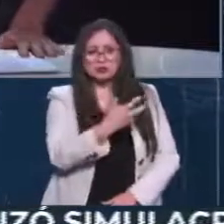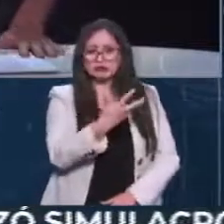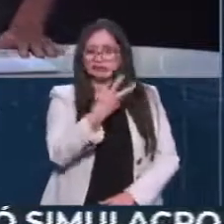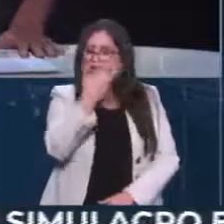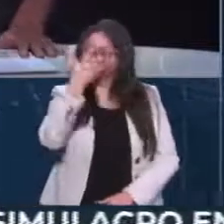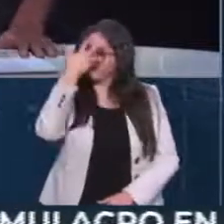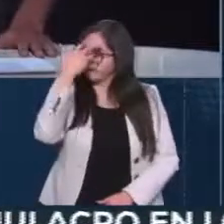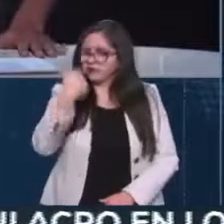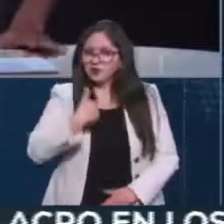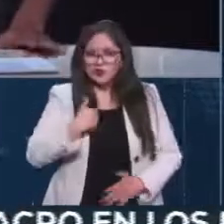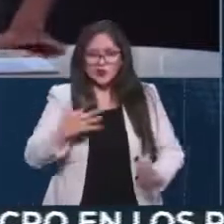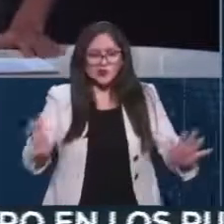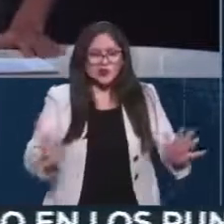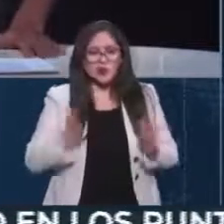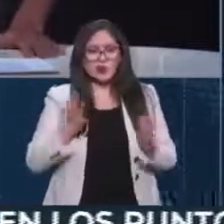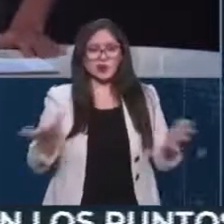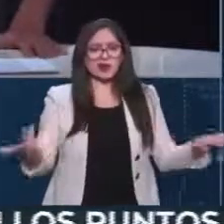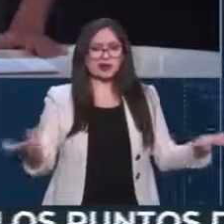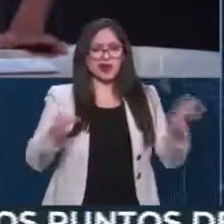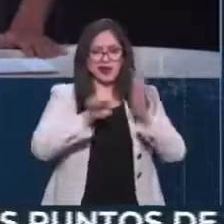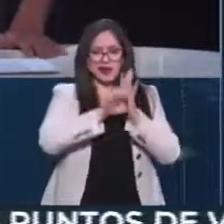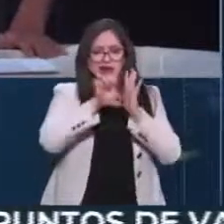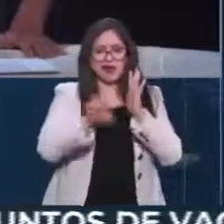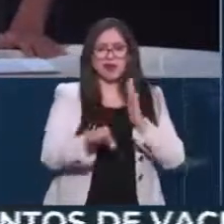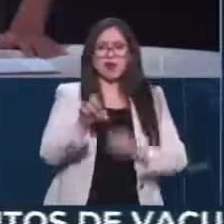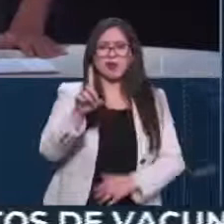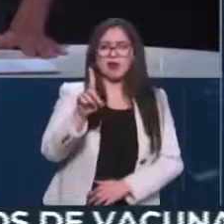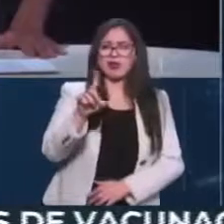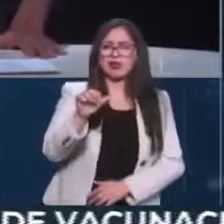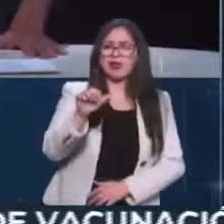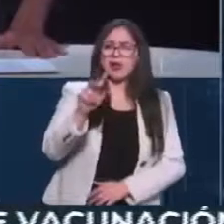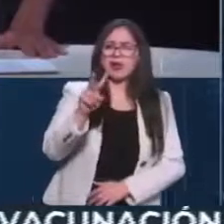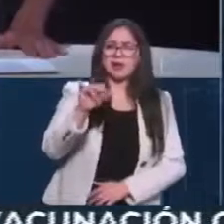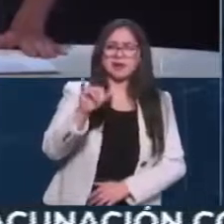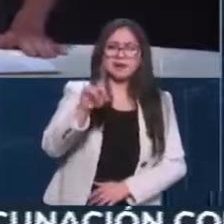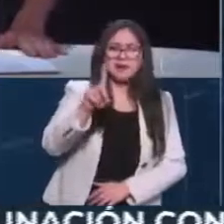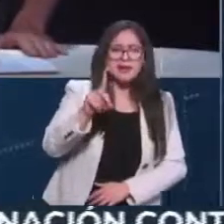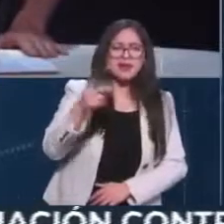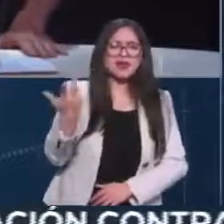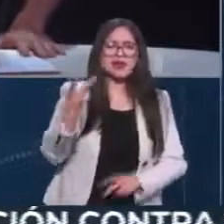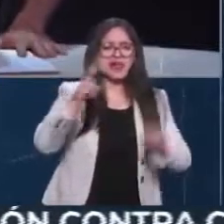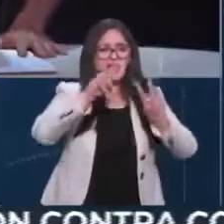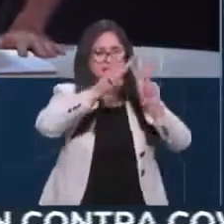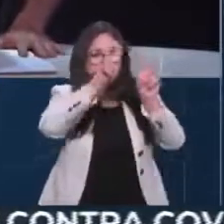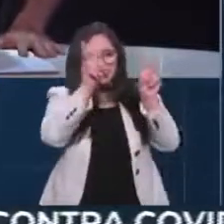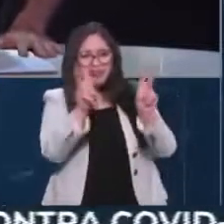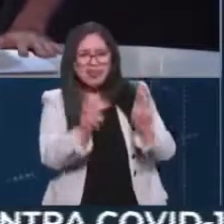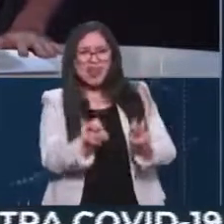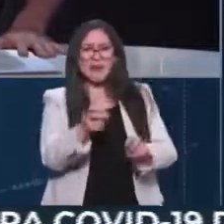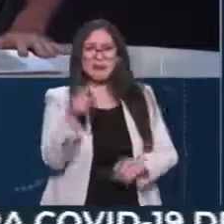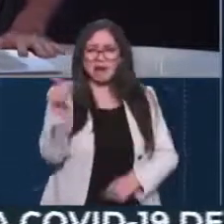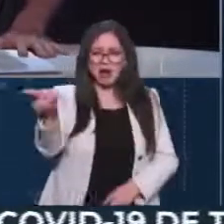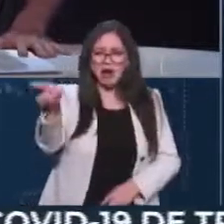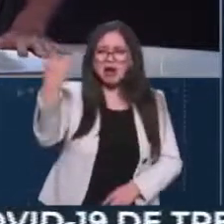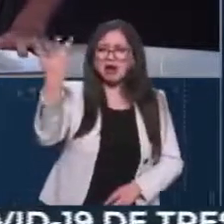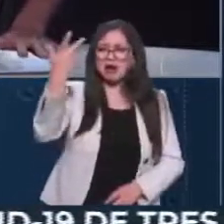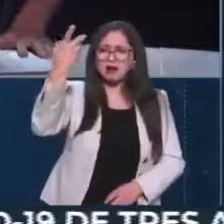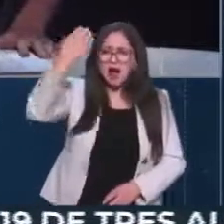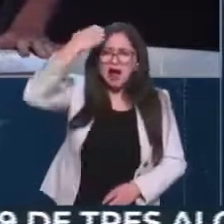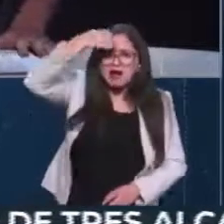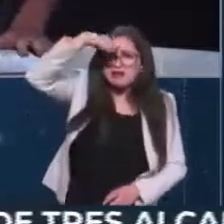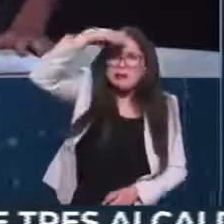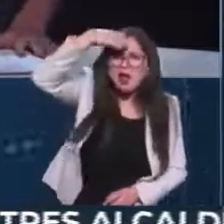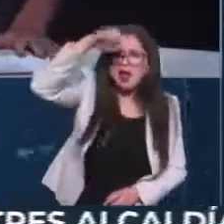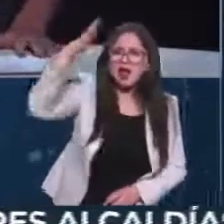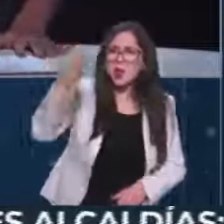esto precisamente, David Colmenares, ¿qué conocimiento sobre la materia tiene? ¿Cuál perfil técnico, con